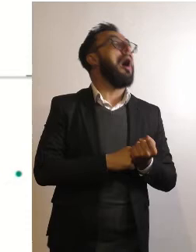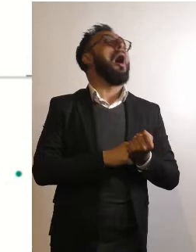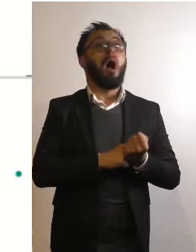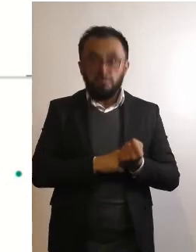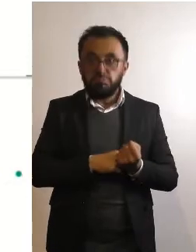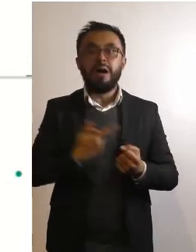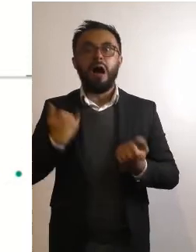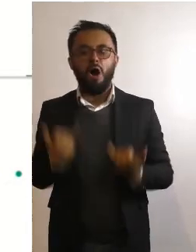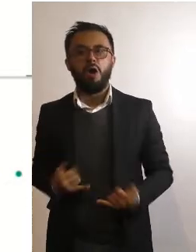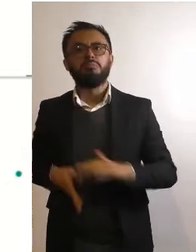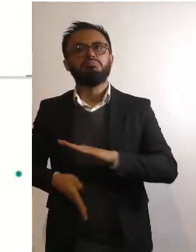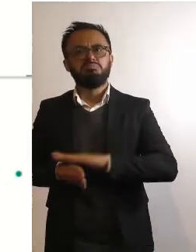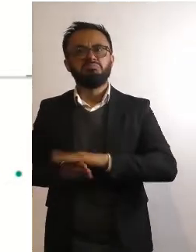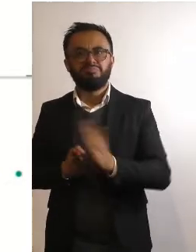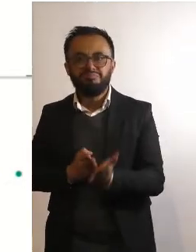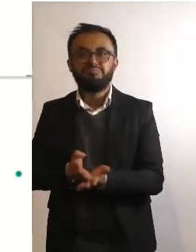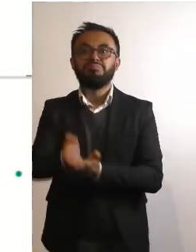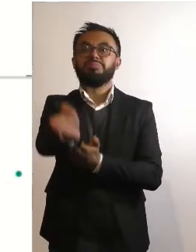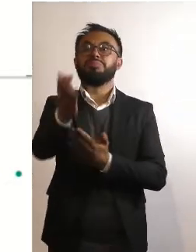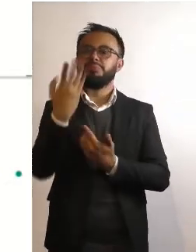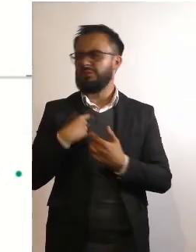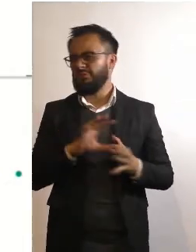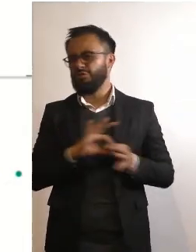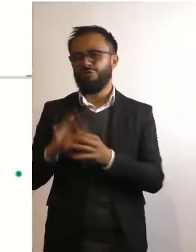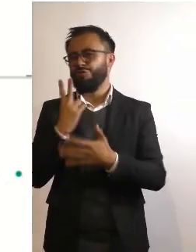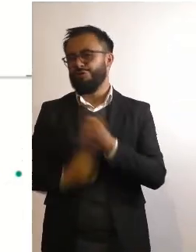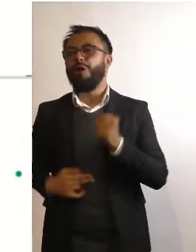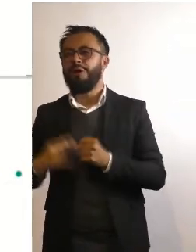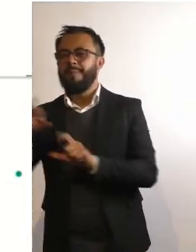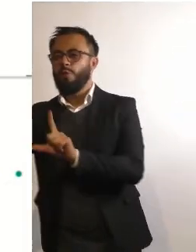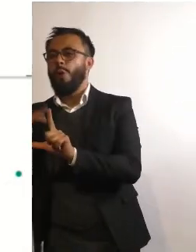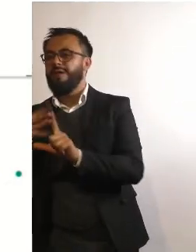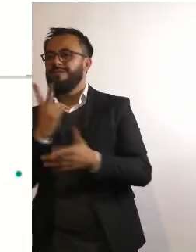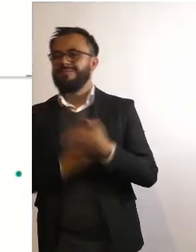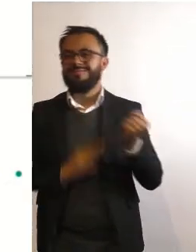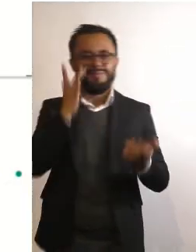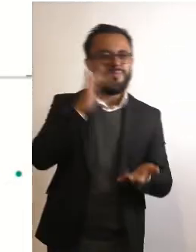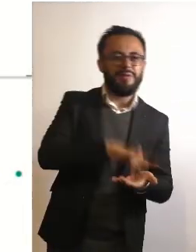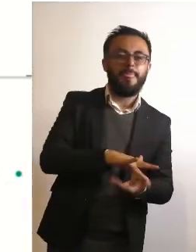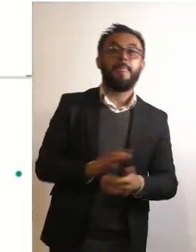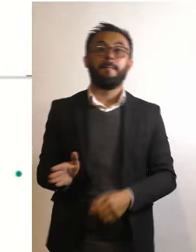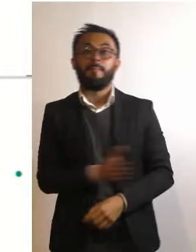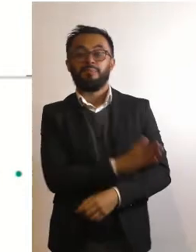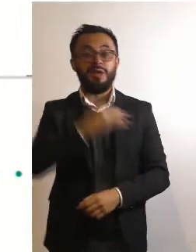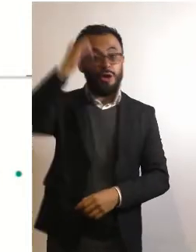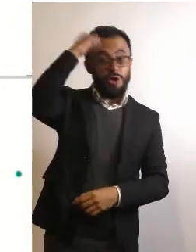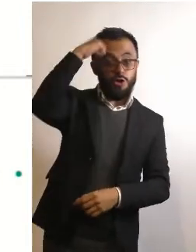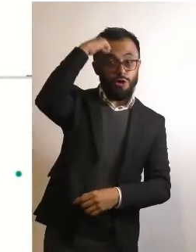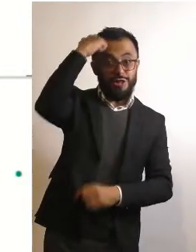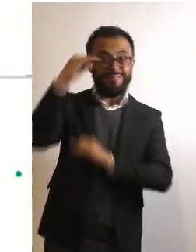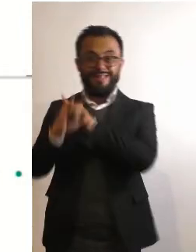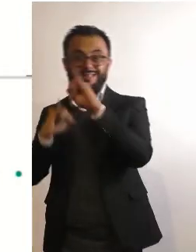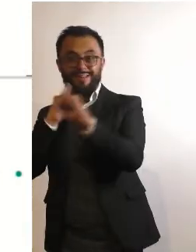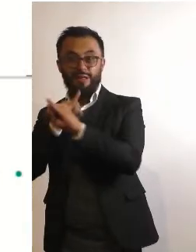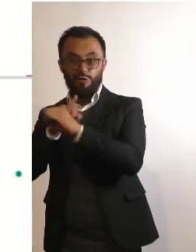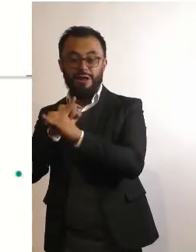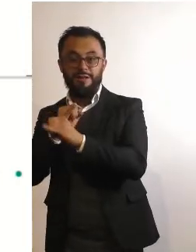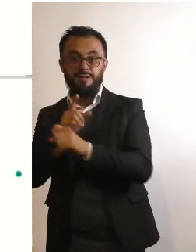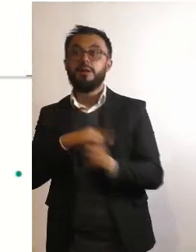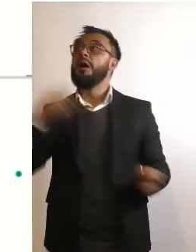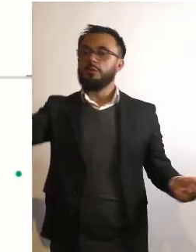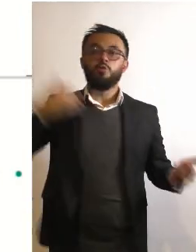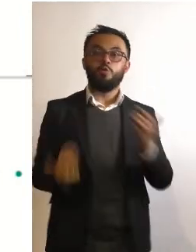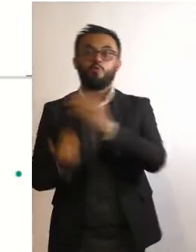pues temas relacionados con la virtualidad. En movilidad docente internacional tuvimos 5 entrantes y 5